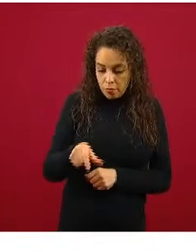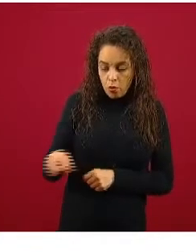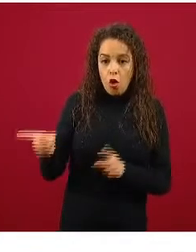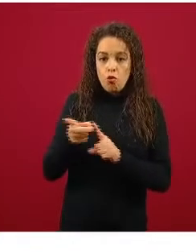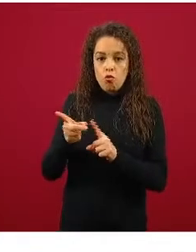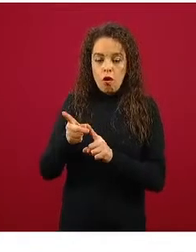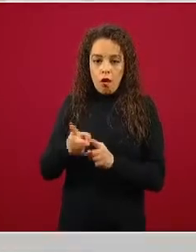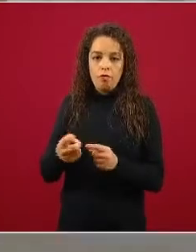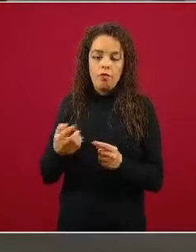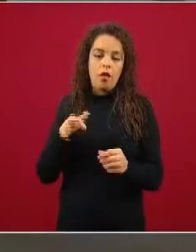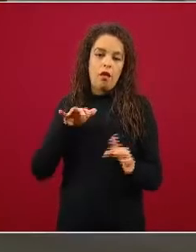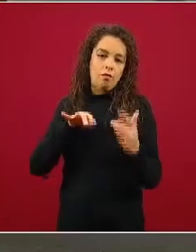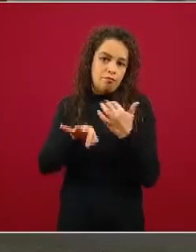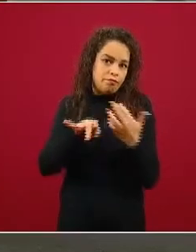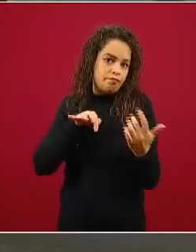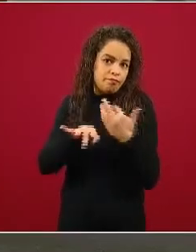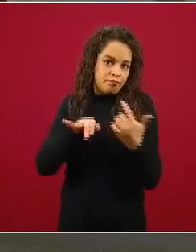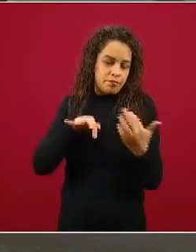sentido. La siguiente.